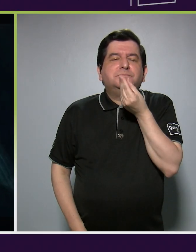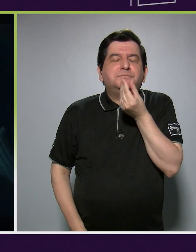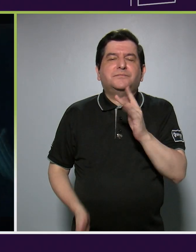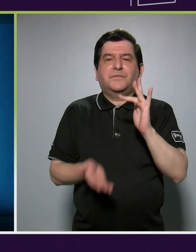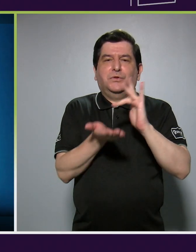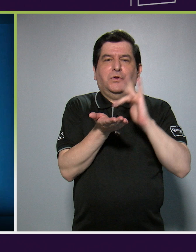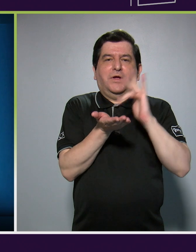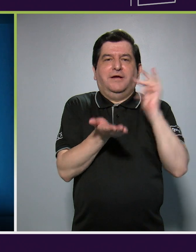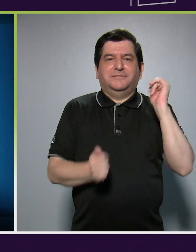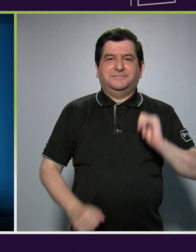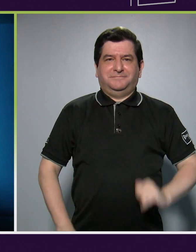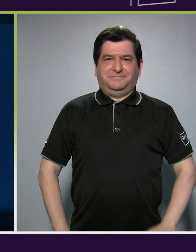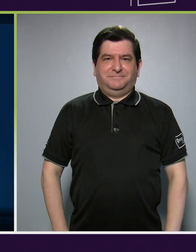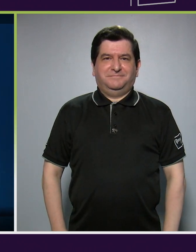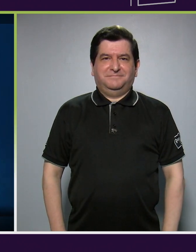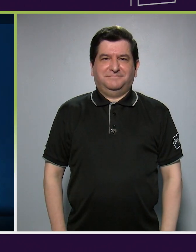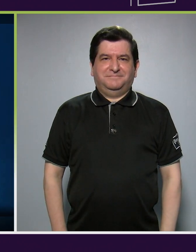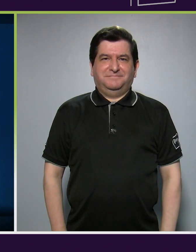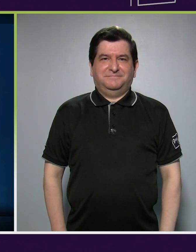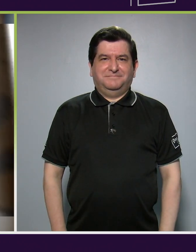tocar.